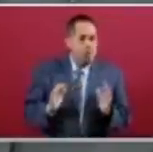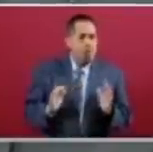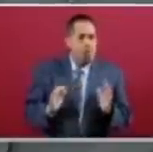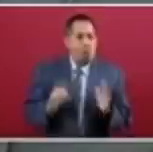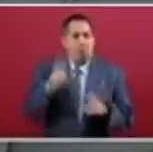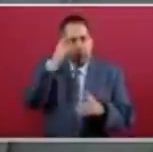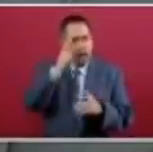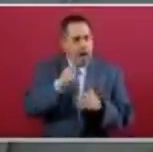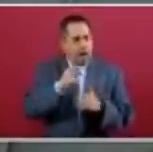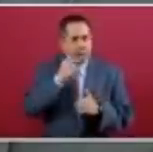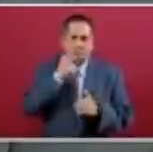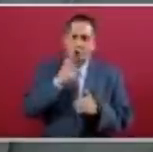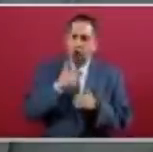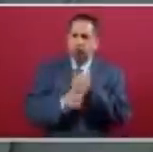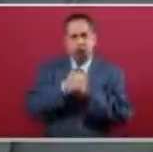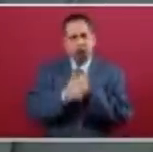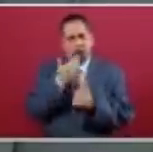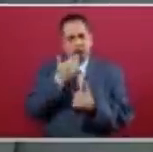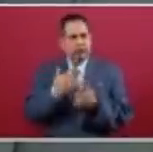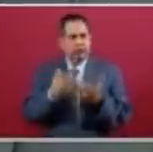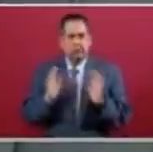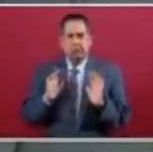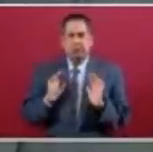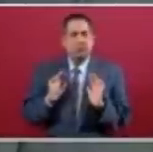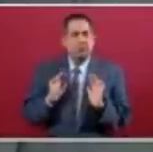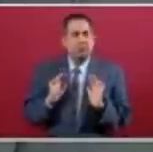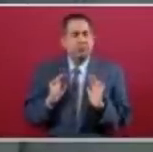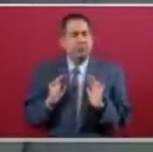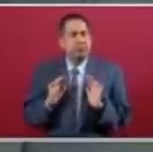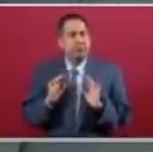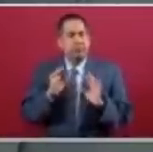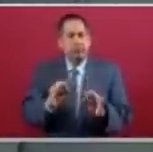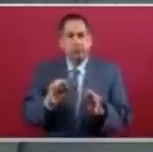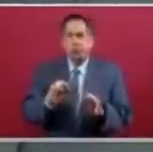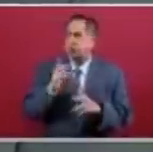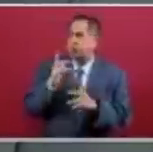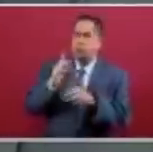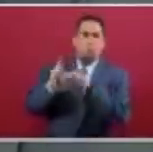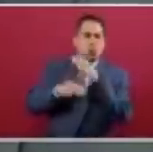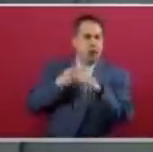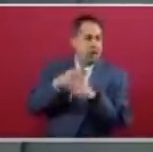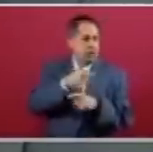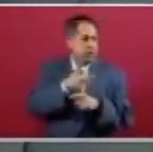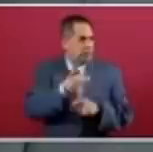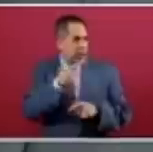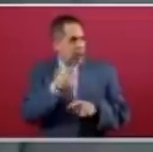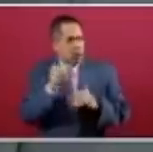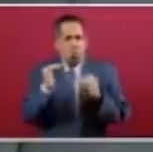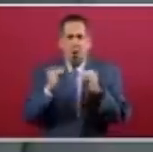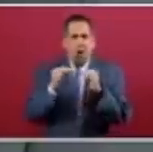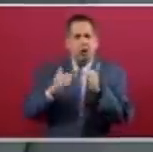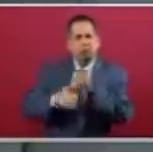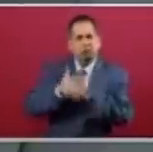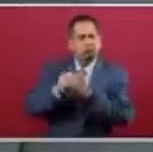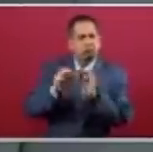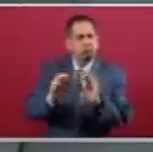competitivos con el mercado mundial.